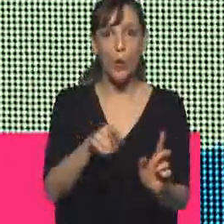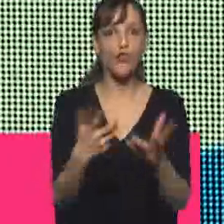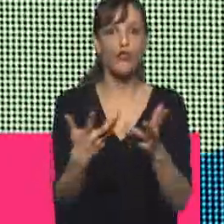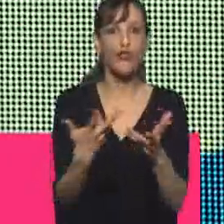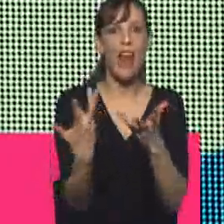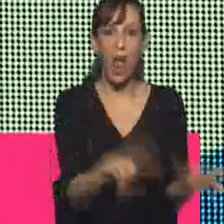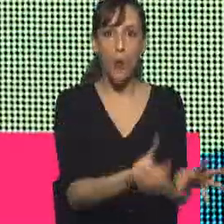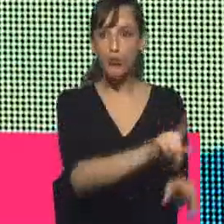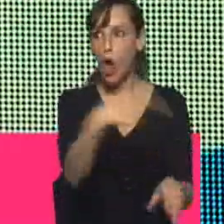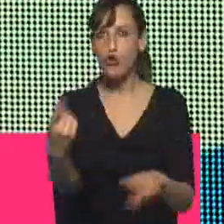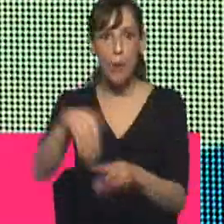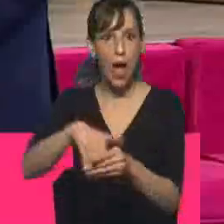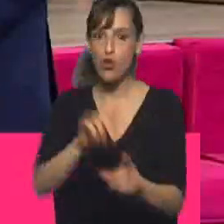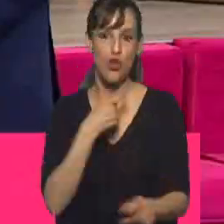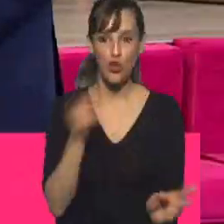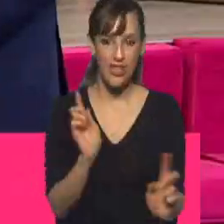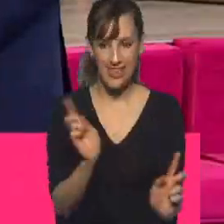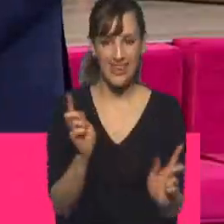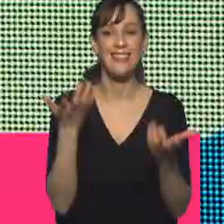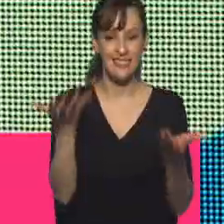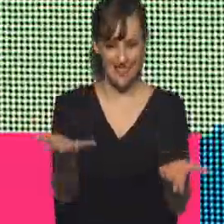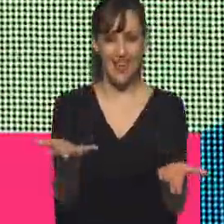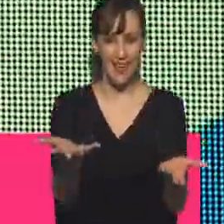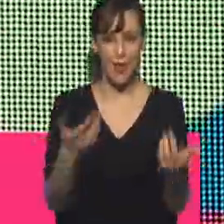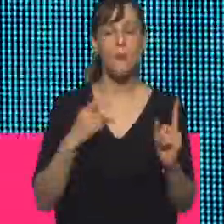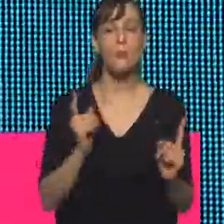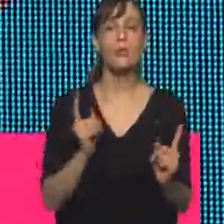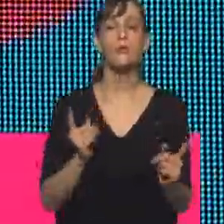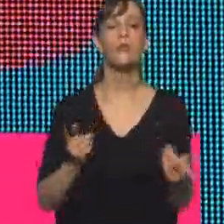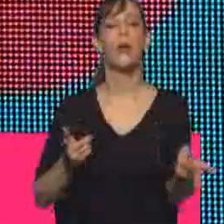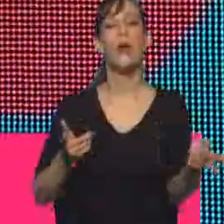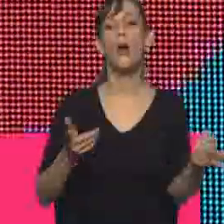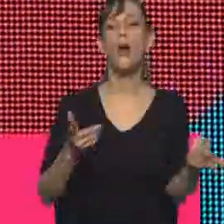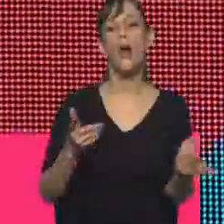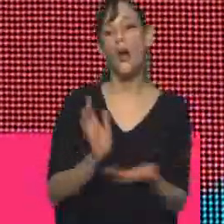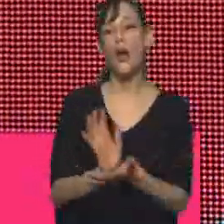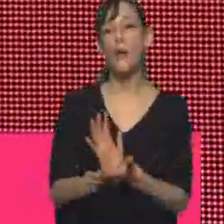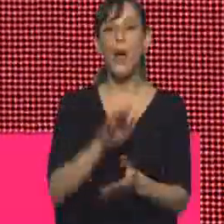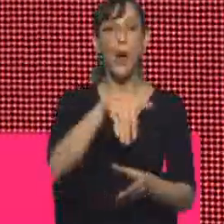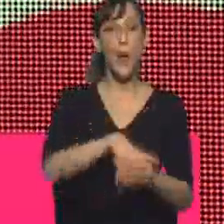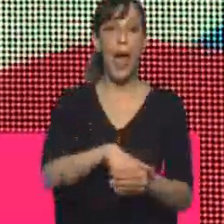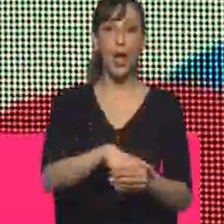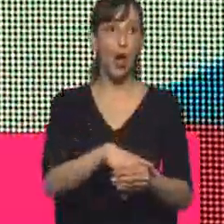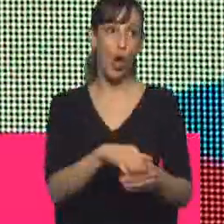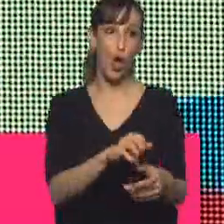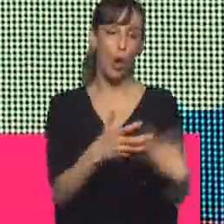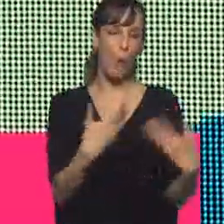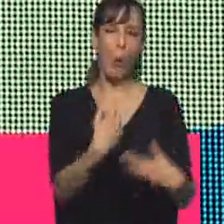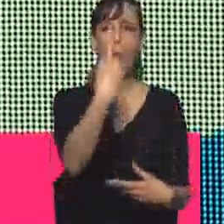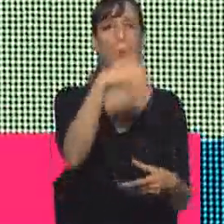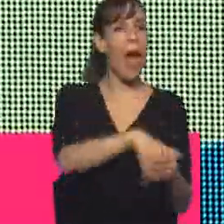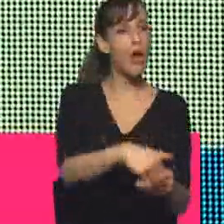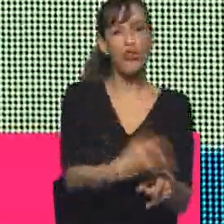que compite con ese banco, exacto, ¿no? Y pues me están ofreciendo, ¿viste? Claro. Del banco B, sí, me están ofreciendo y yo siempre